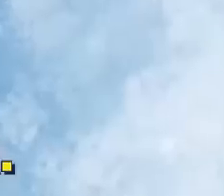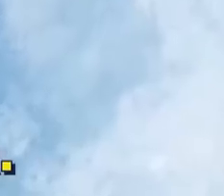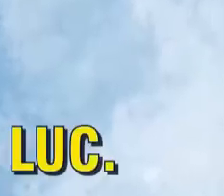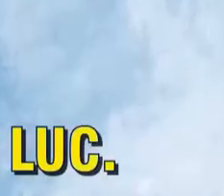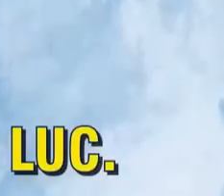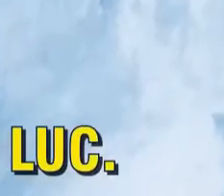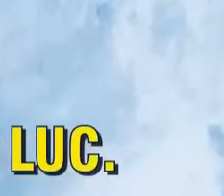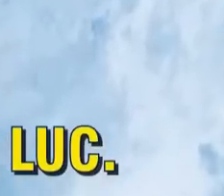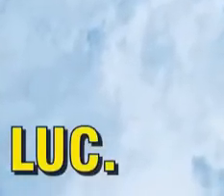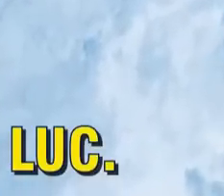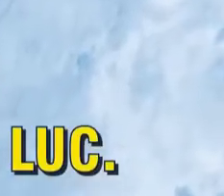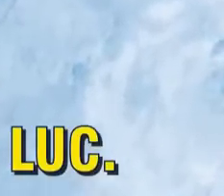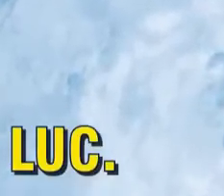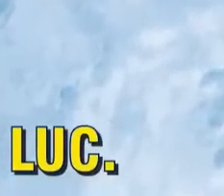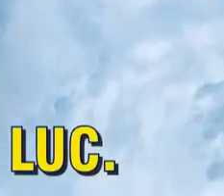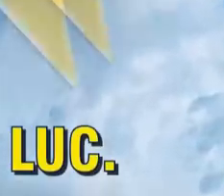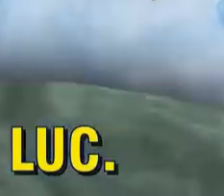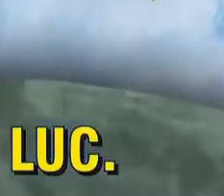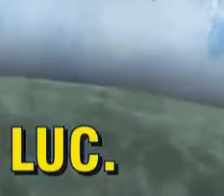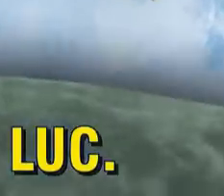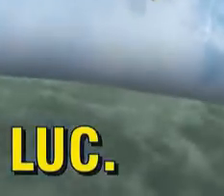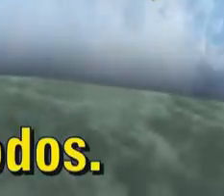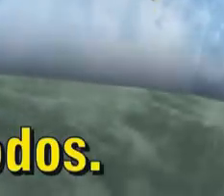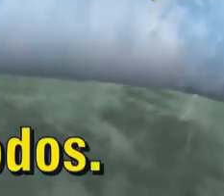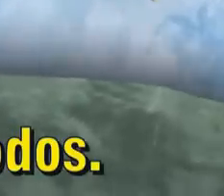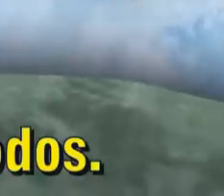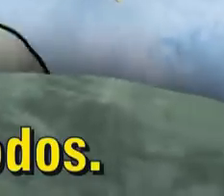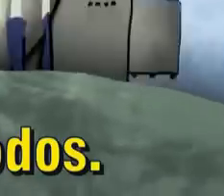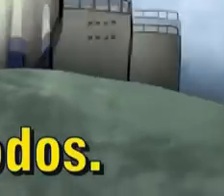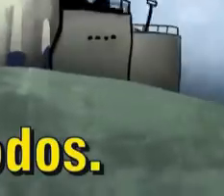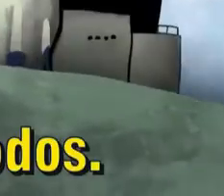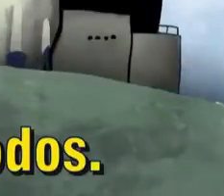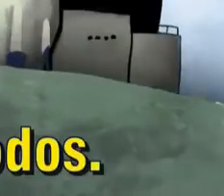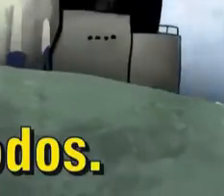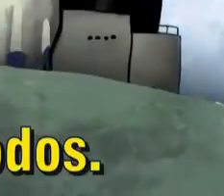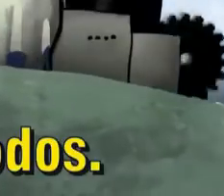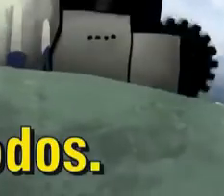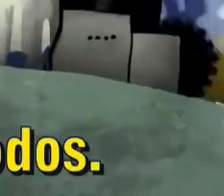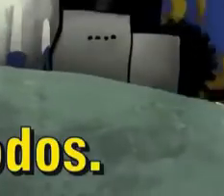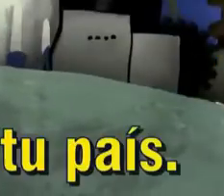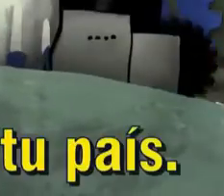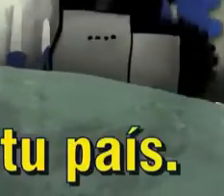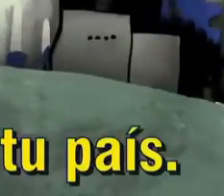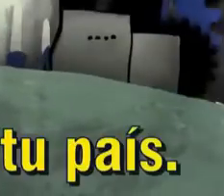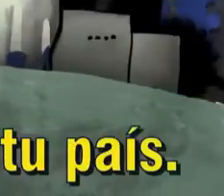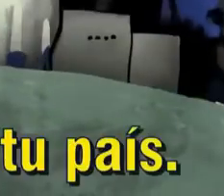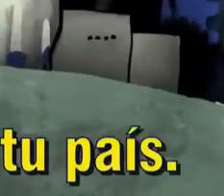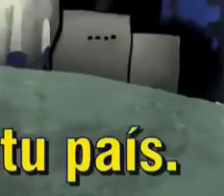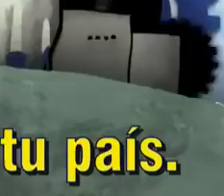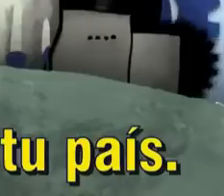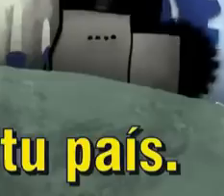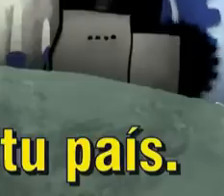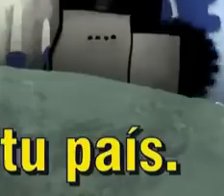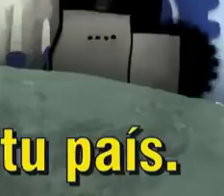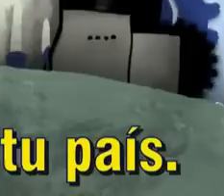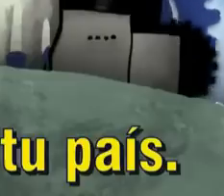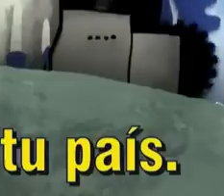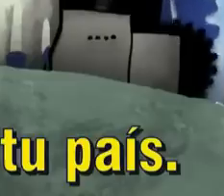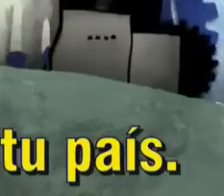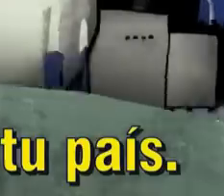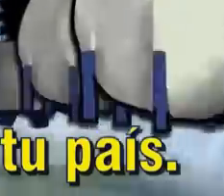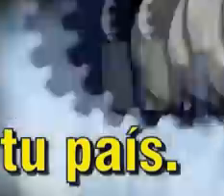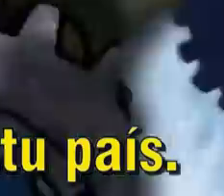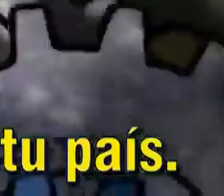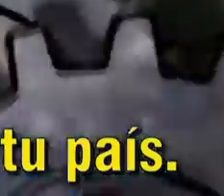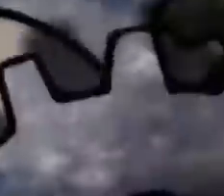y lucha. Firmá contra los 135 artículos de la LUC. La causa de unos es la causa de todos. ANCAP es tu empresa. Es tu